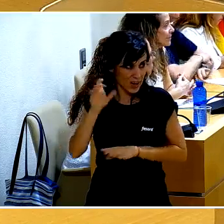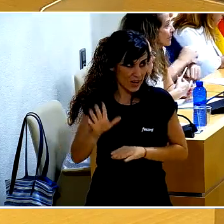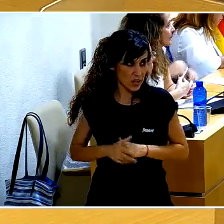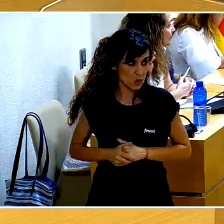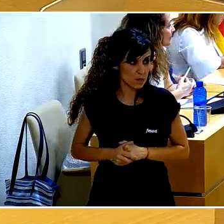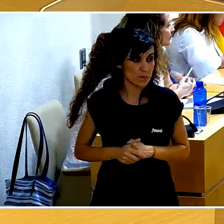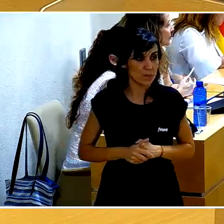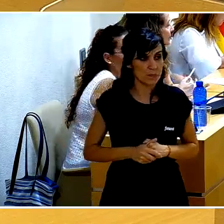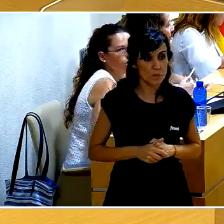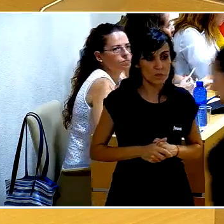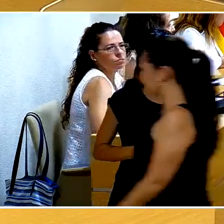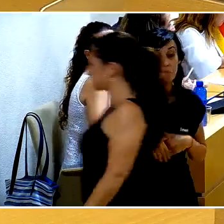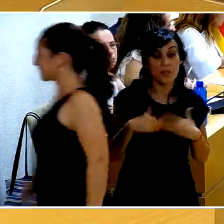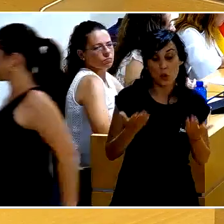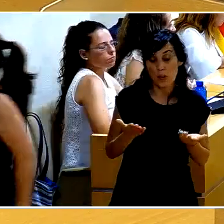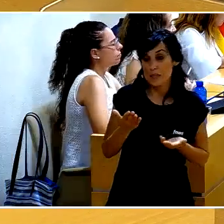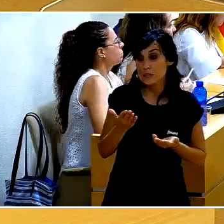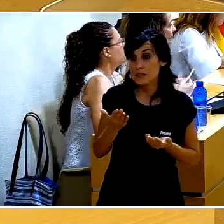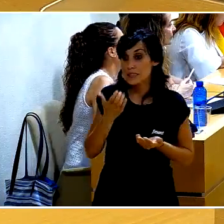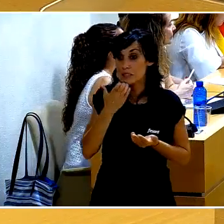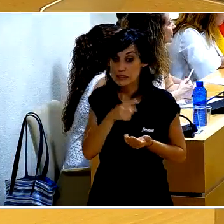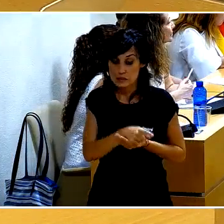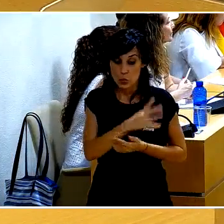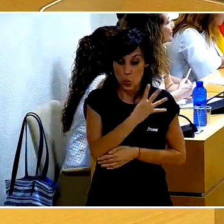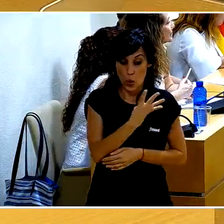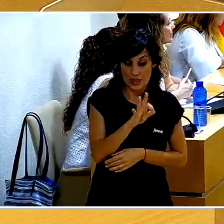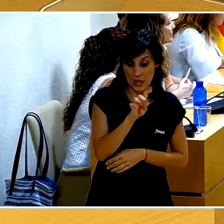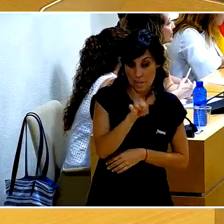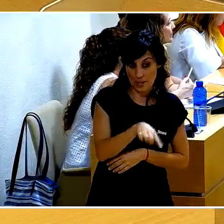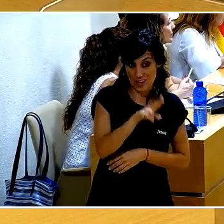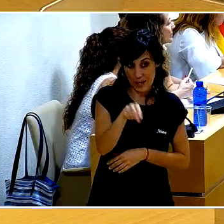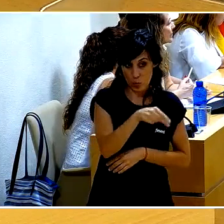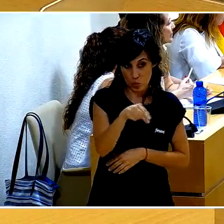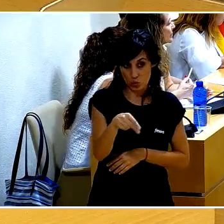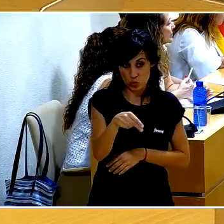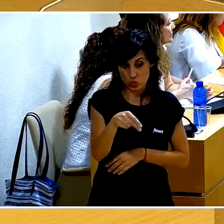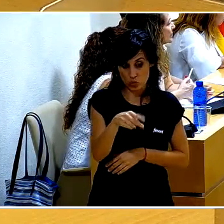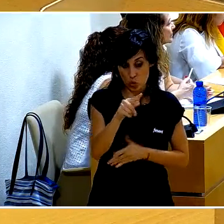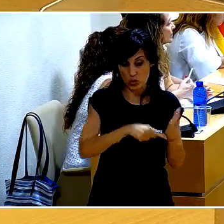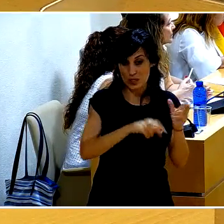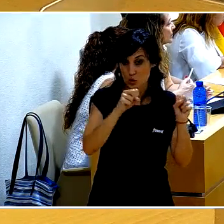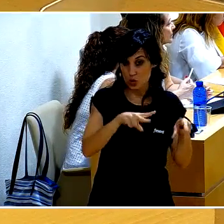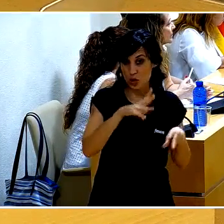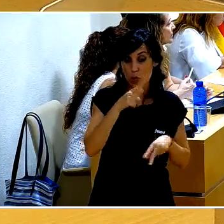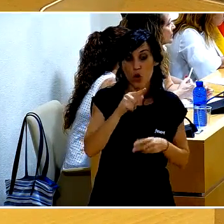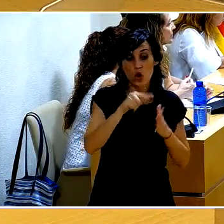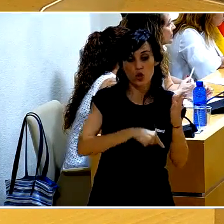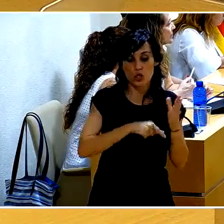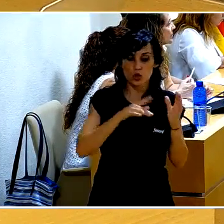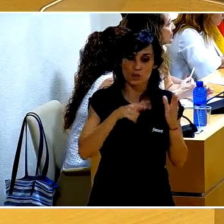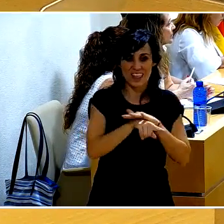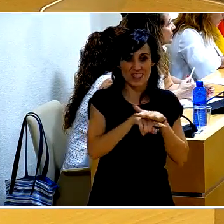menos lo hemos leído. Bien, pues si unimos estos 40.000 € sin contrato, porque es un contrato que está en trámite,